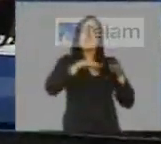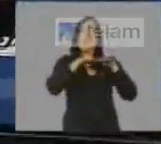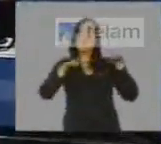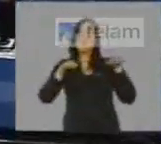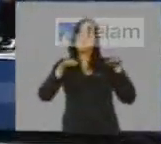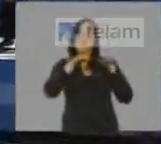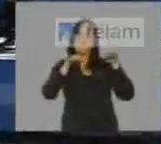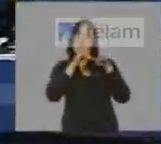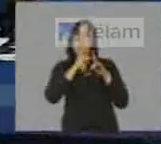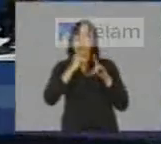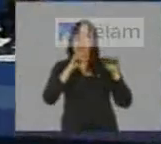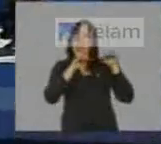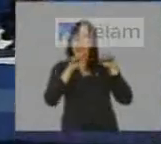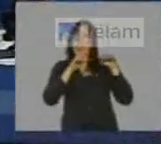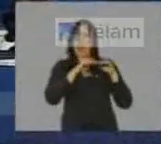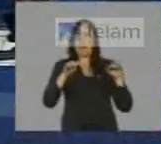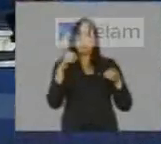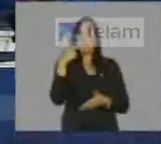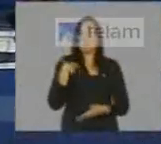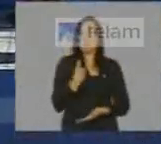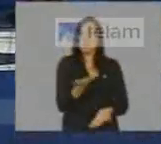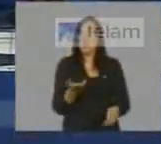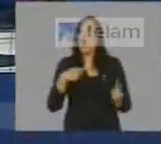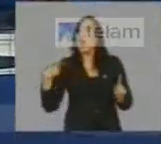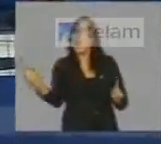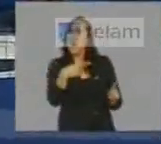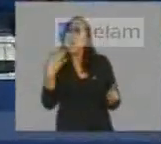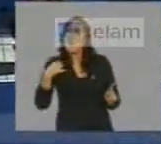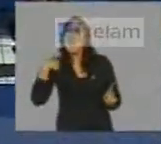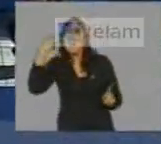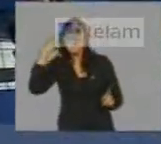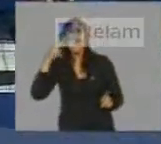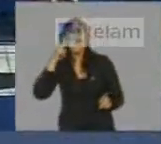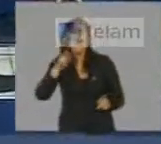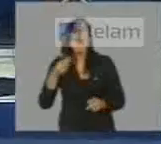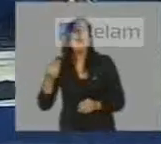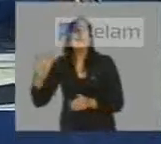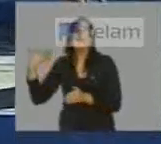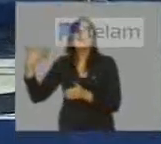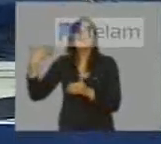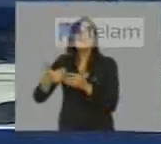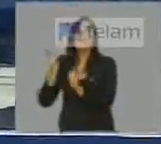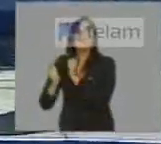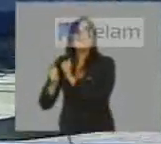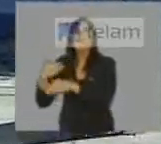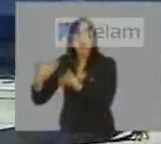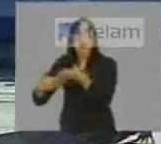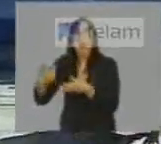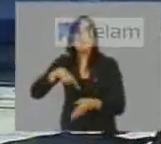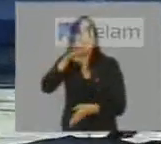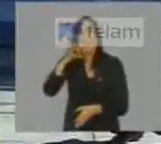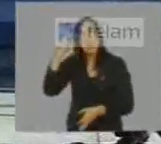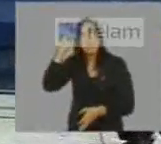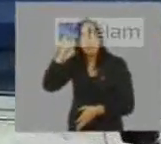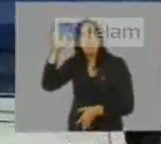Por eso es importante la historia, por eso es importante recordar, y esas son las luchas y